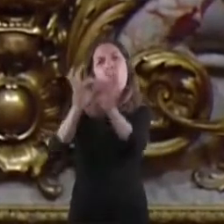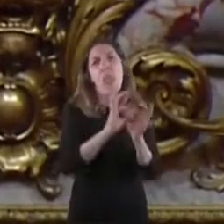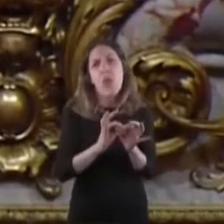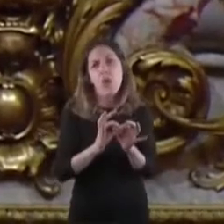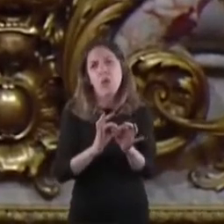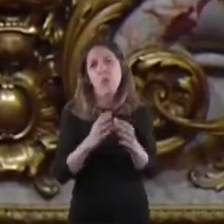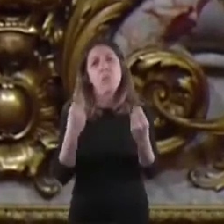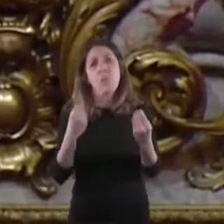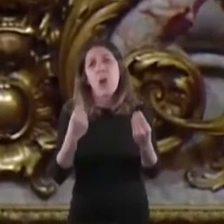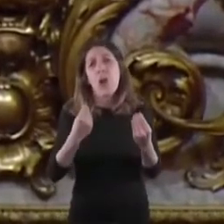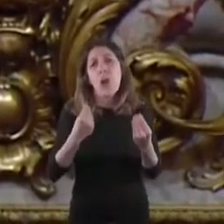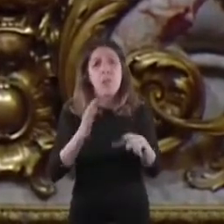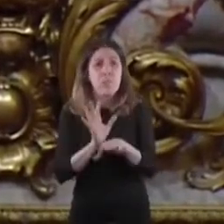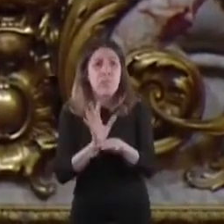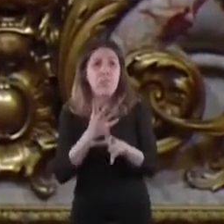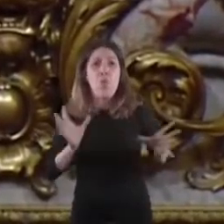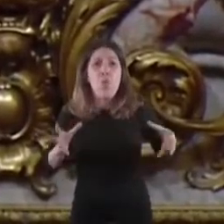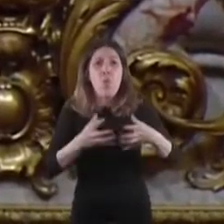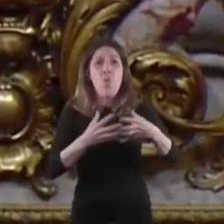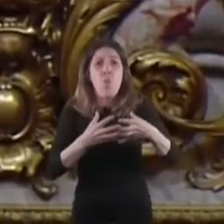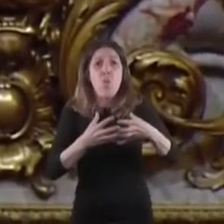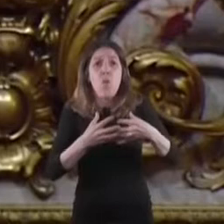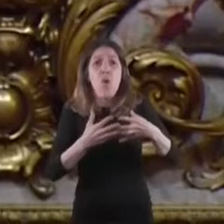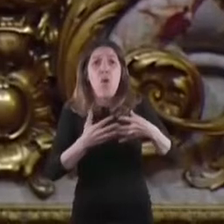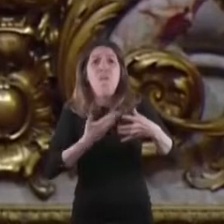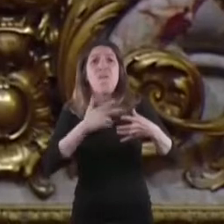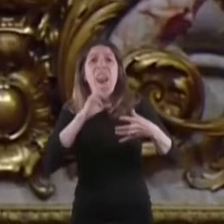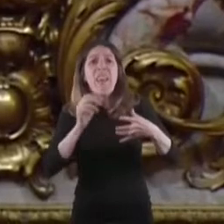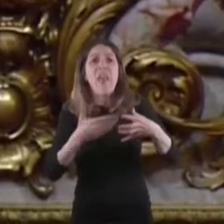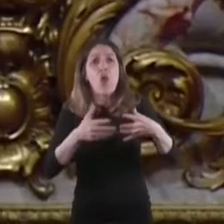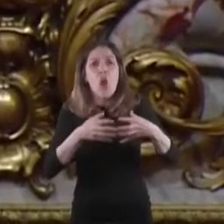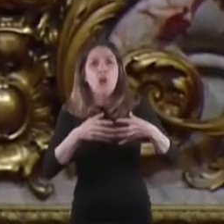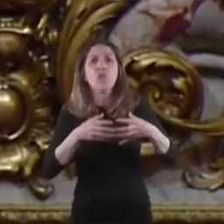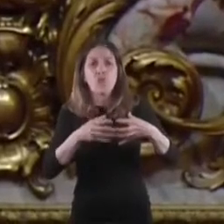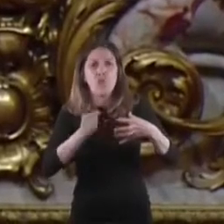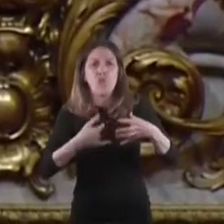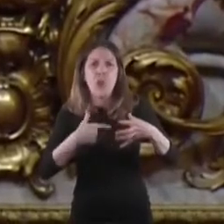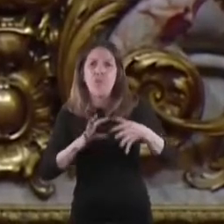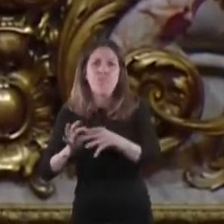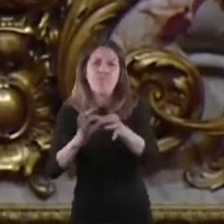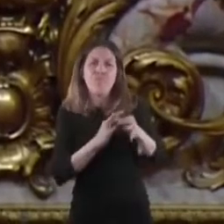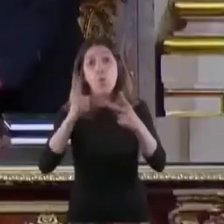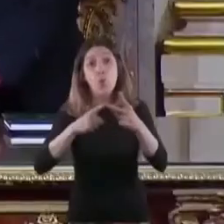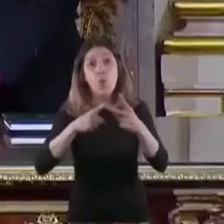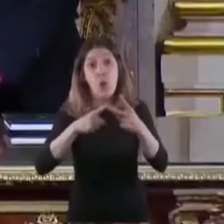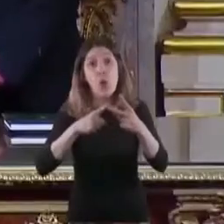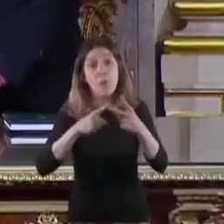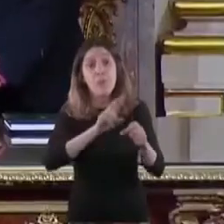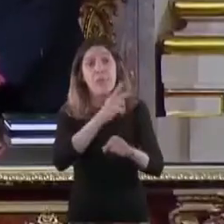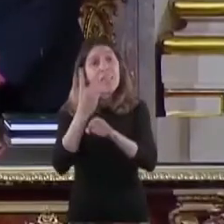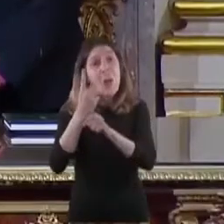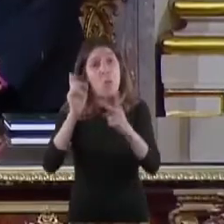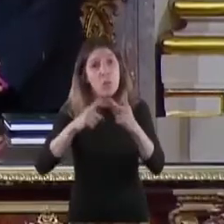Todos haya encontrado un camino para seguir trabajando juntos es para mí un dato muy valioso. En segundo